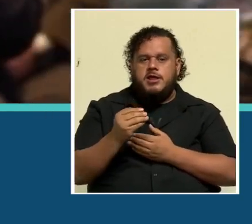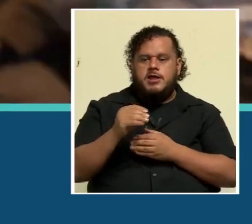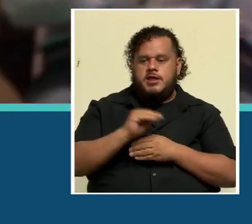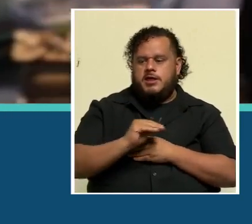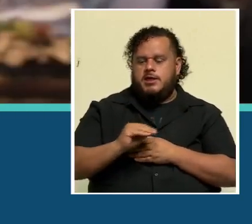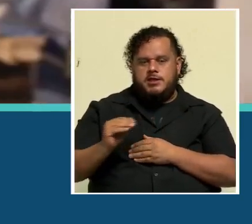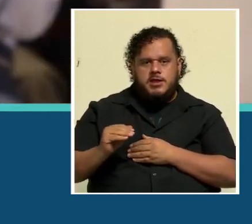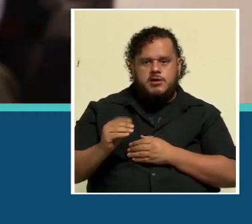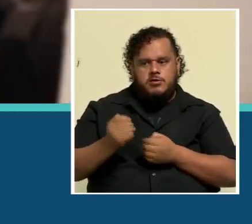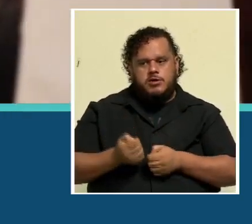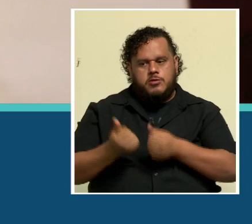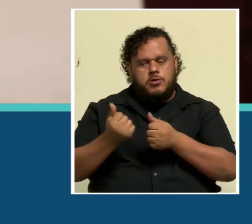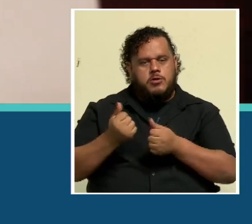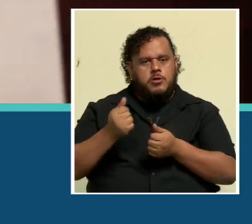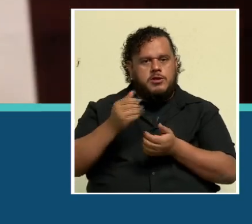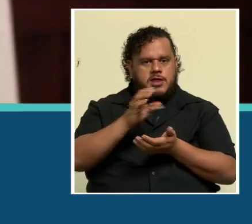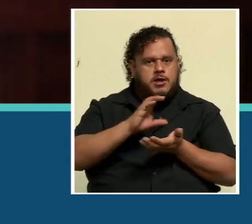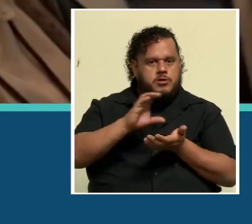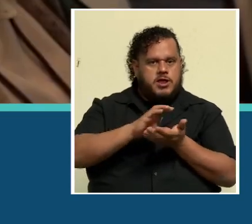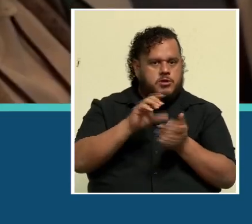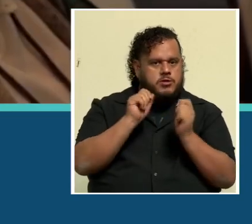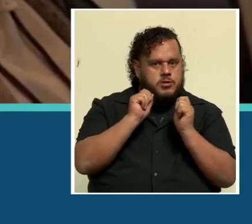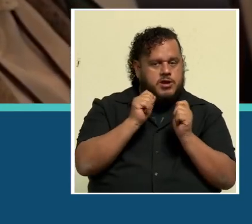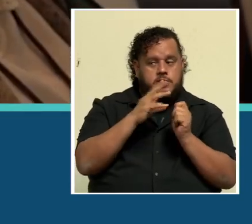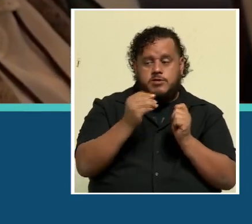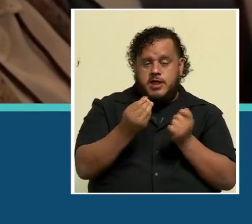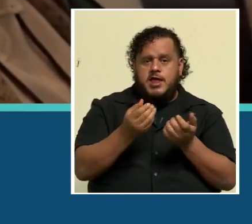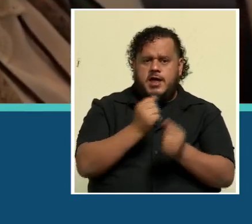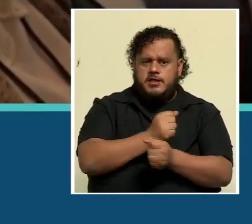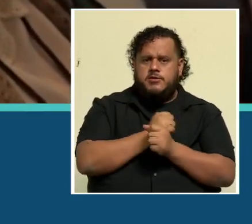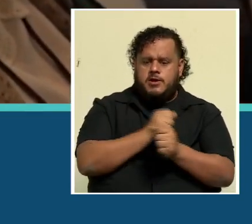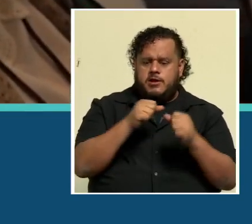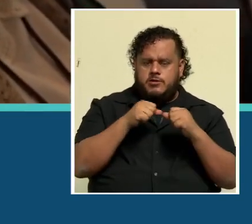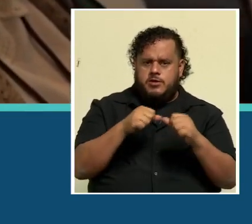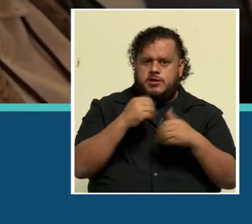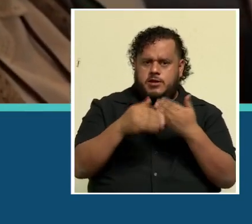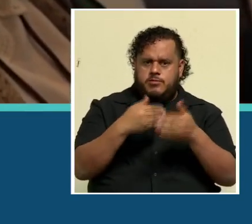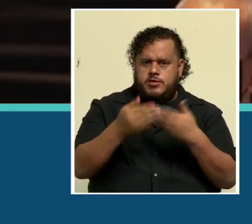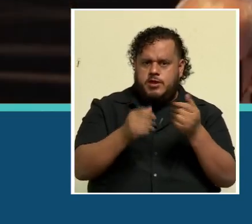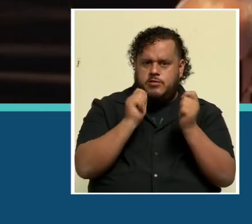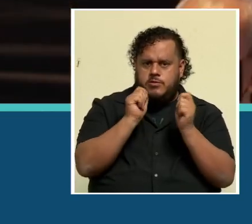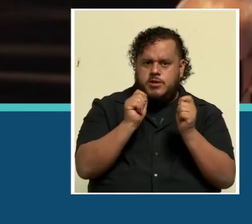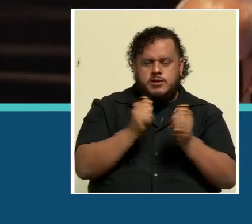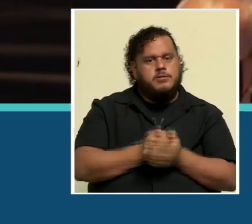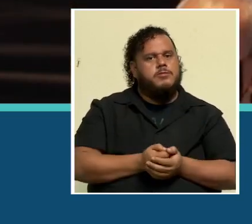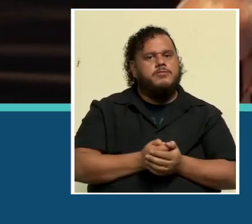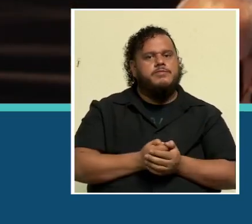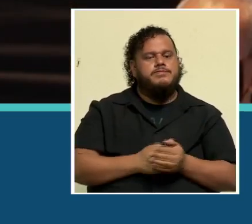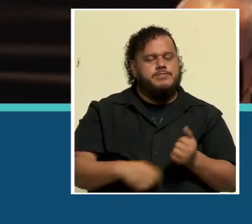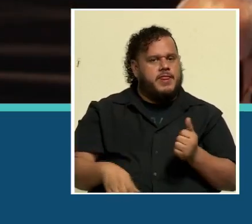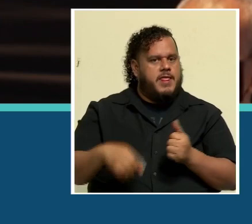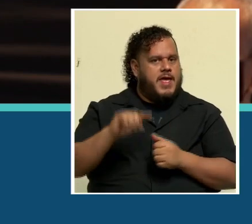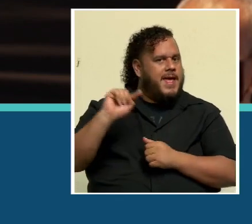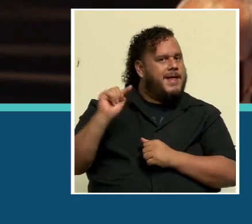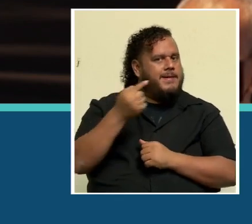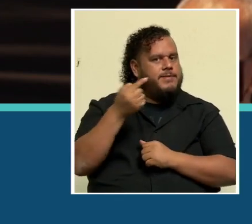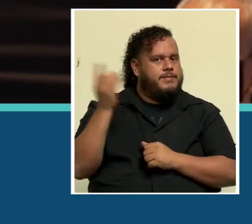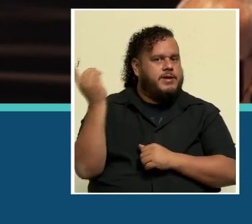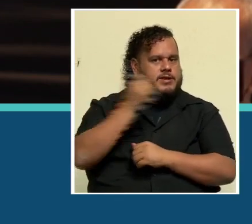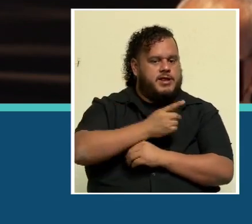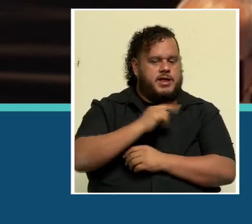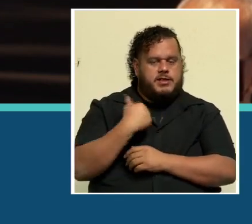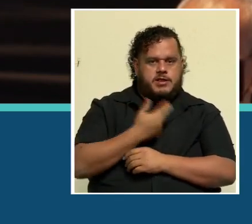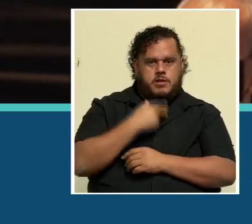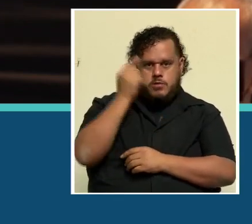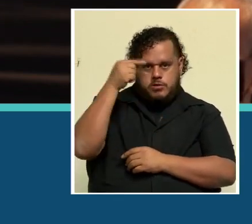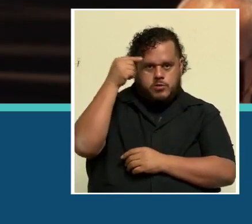excluidos de los centros educativos y asegurarán también la continuidad del proceso educativo. El primer día de